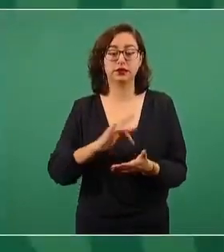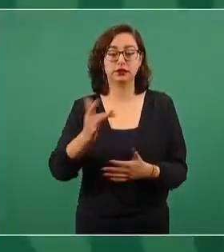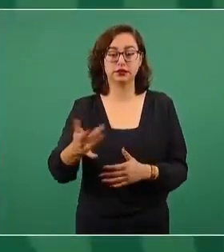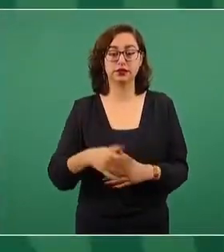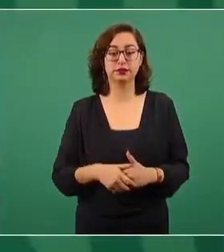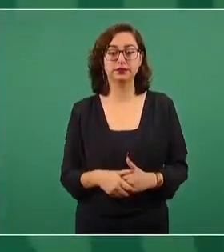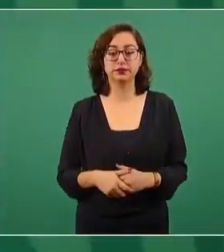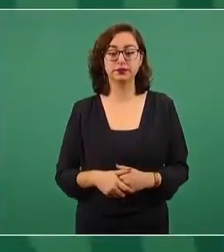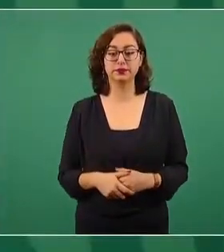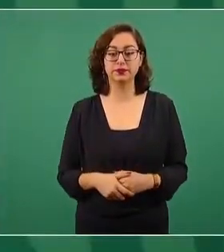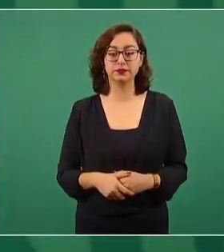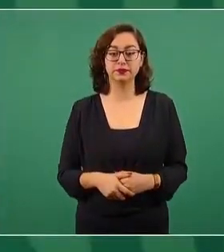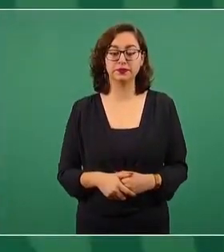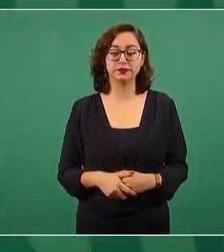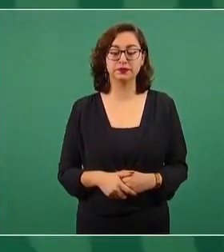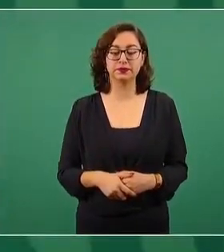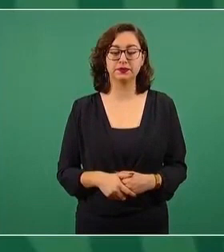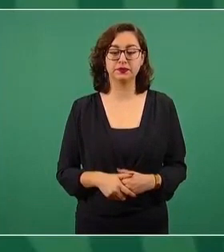recalcar,